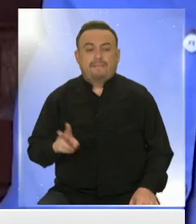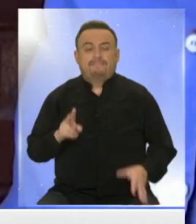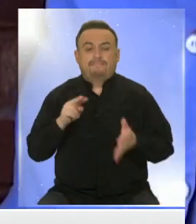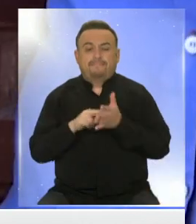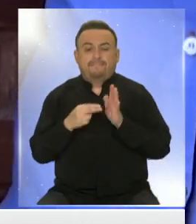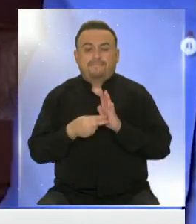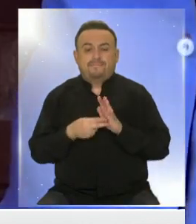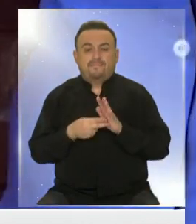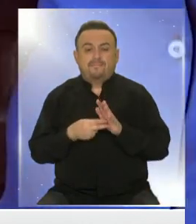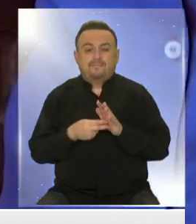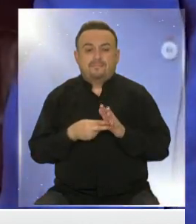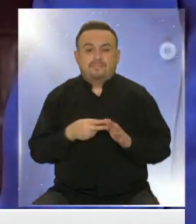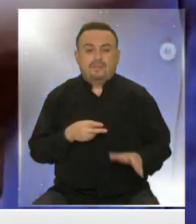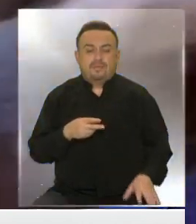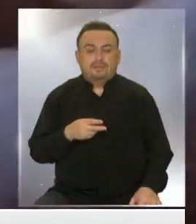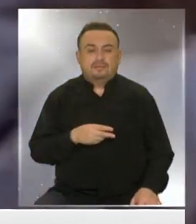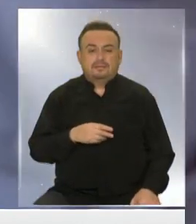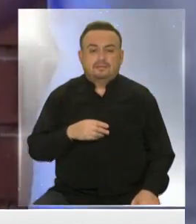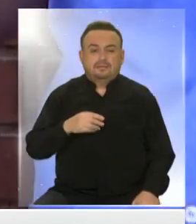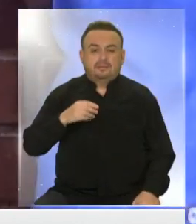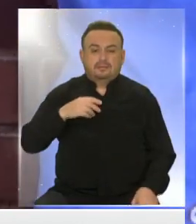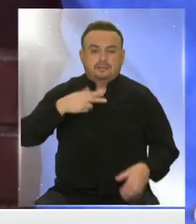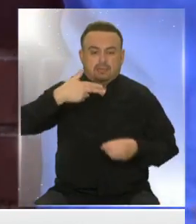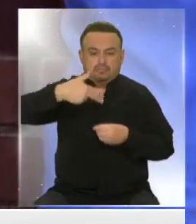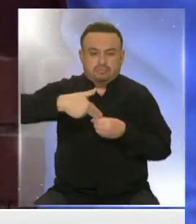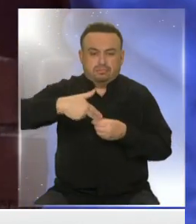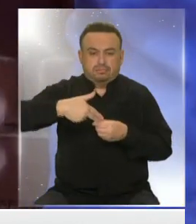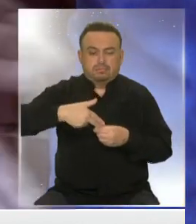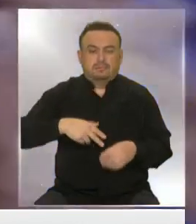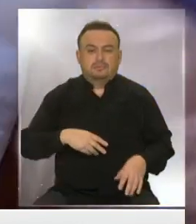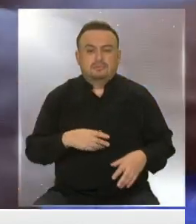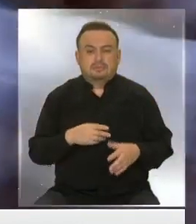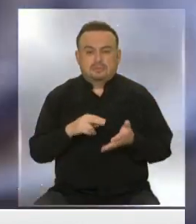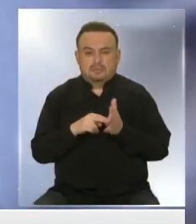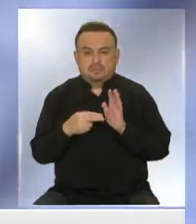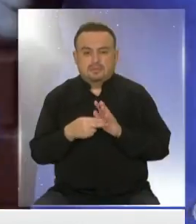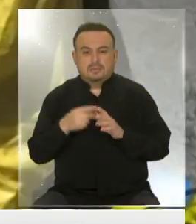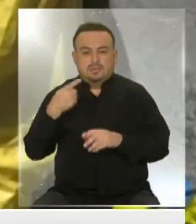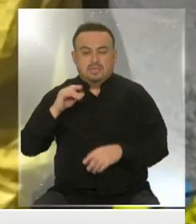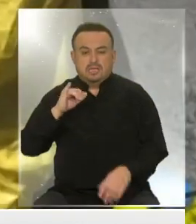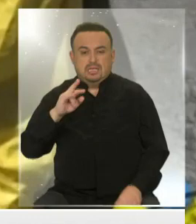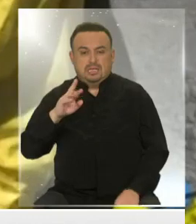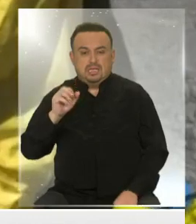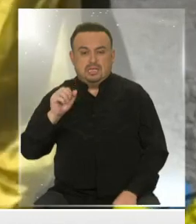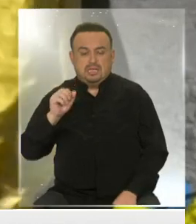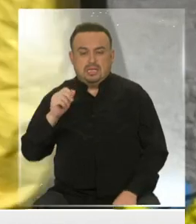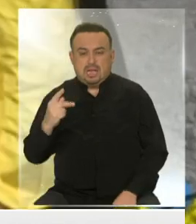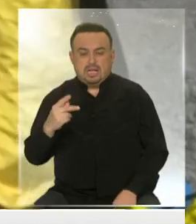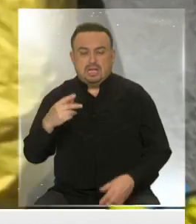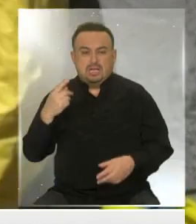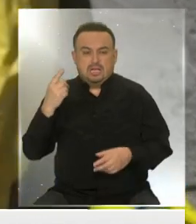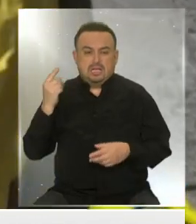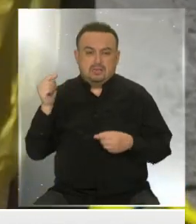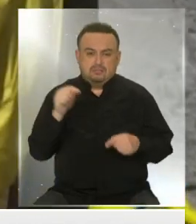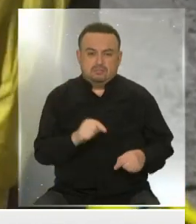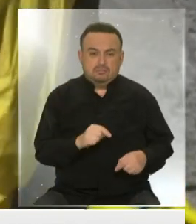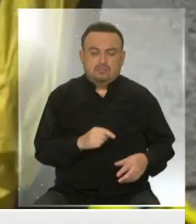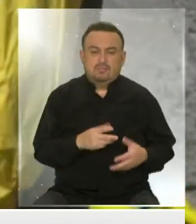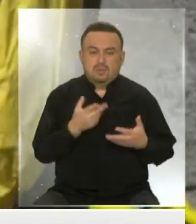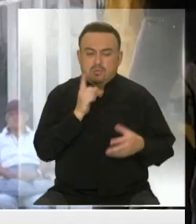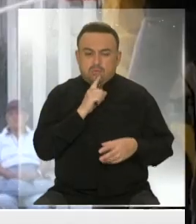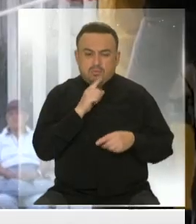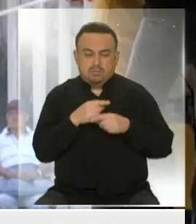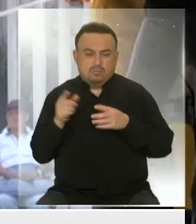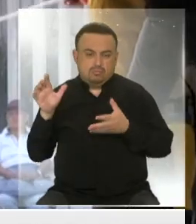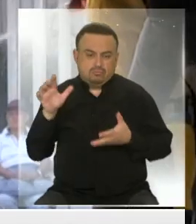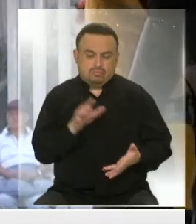con problemas de suministros de petróleo están llegando dirán exactamente han llegado petroleros iraníes en los últimos